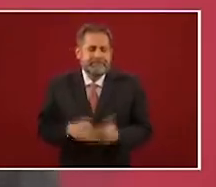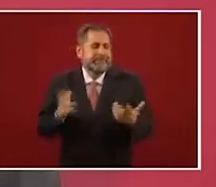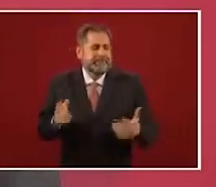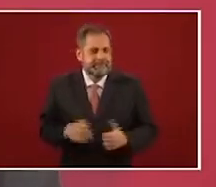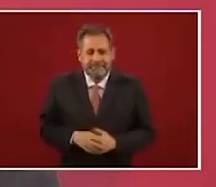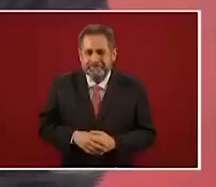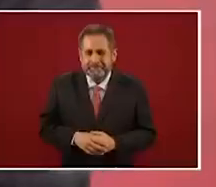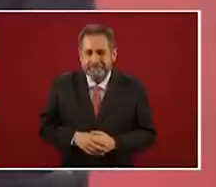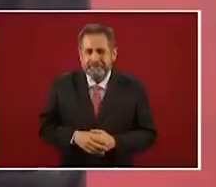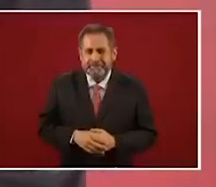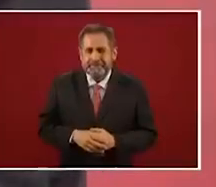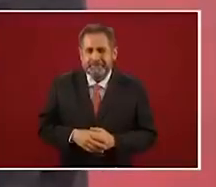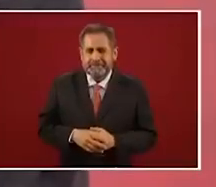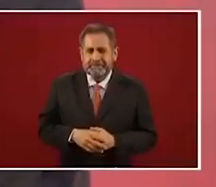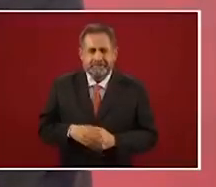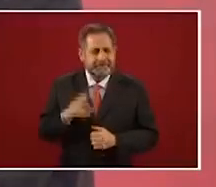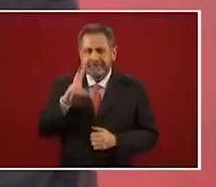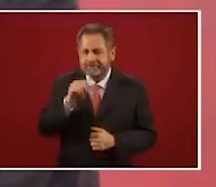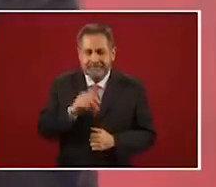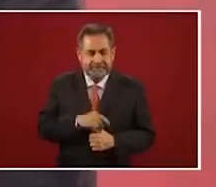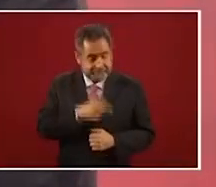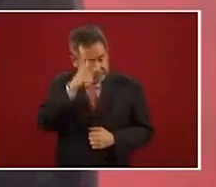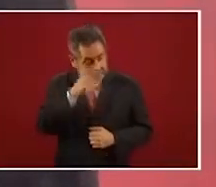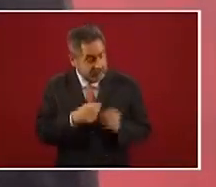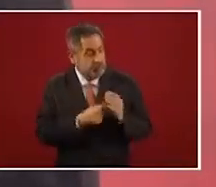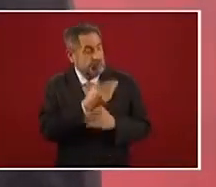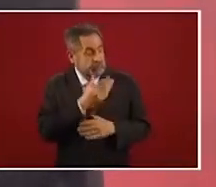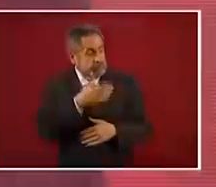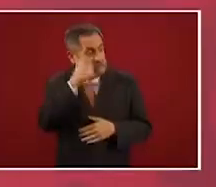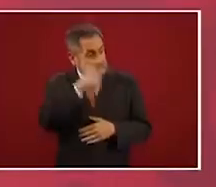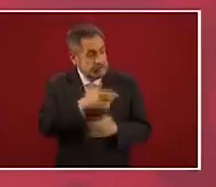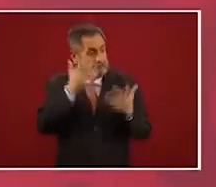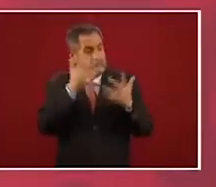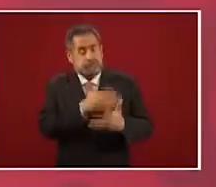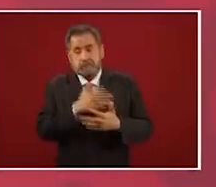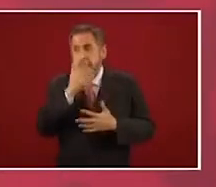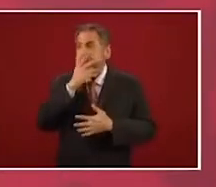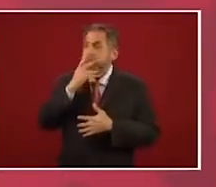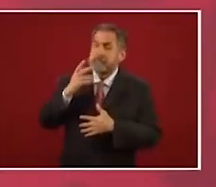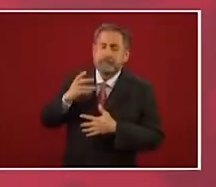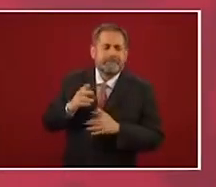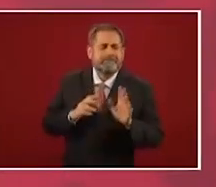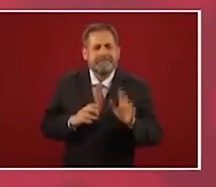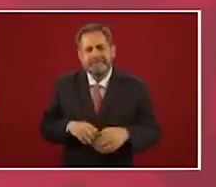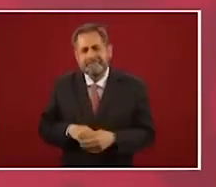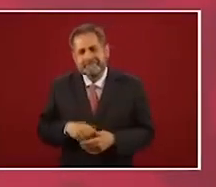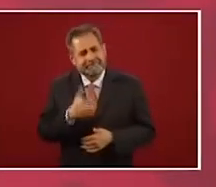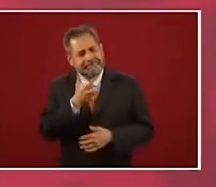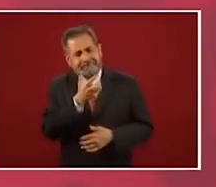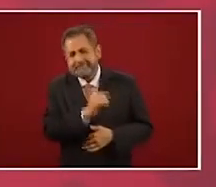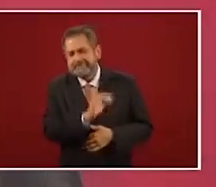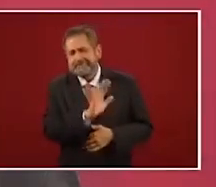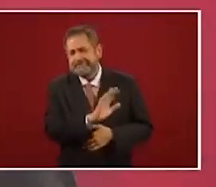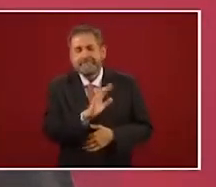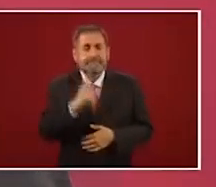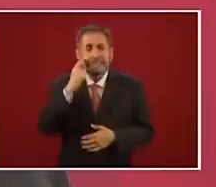Entonces, no es ninguna novedad, no es para rasgarse la vestidura, así es la